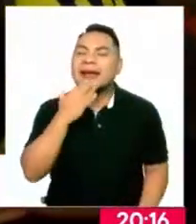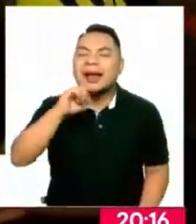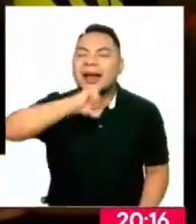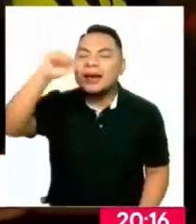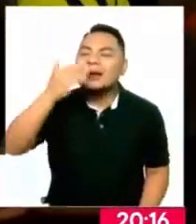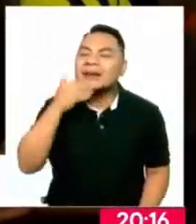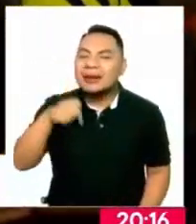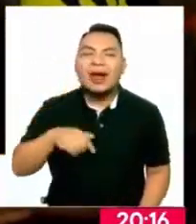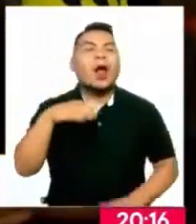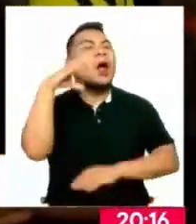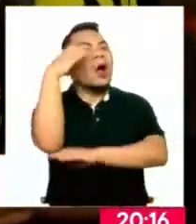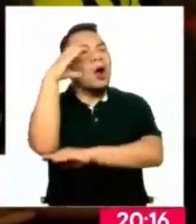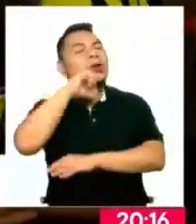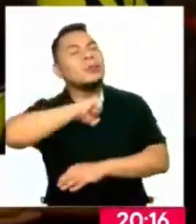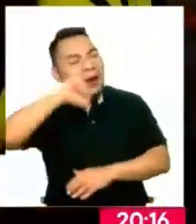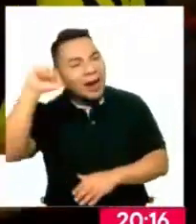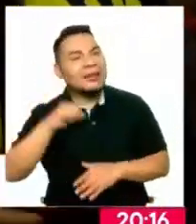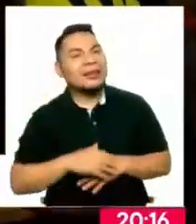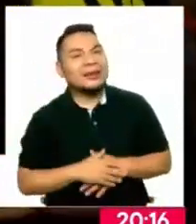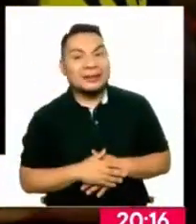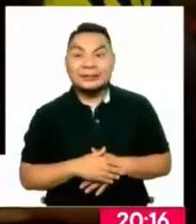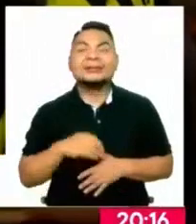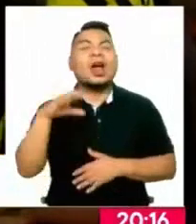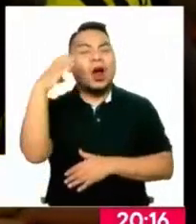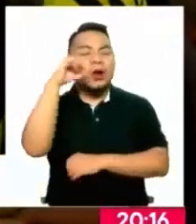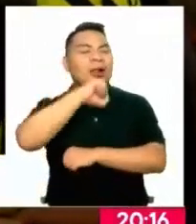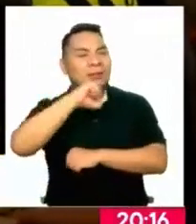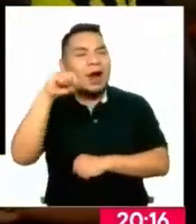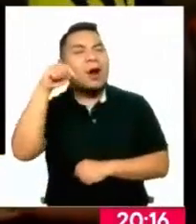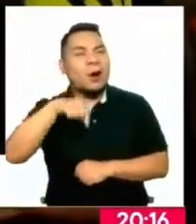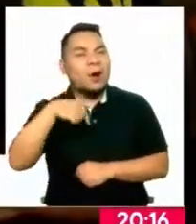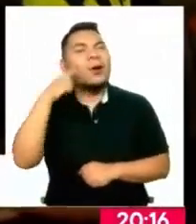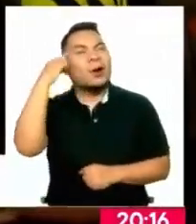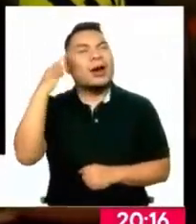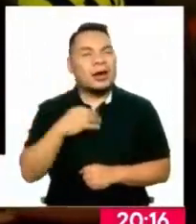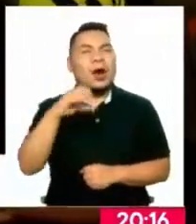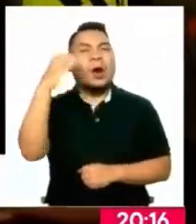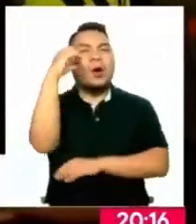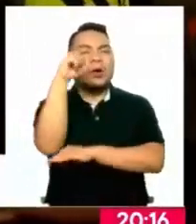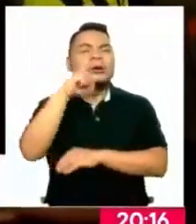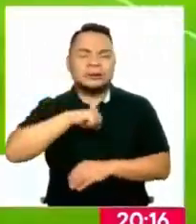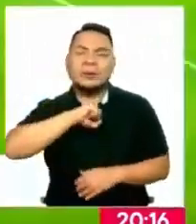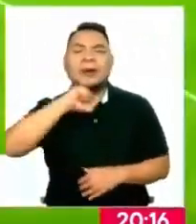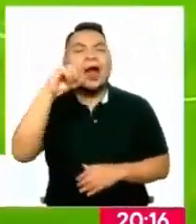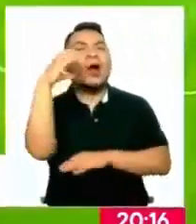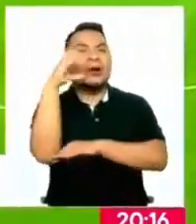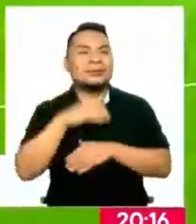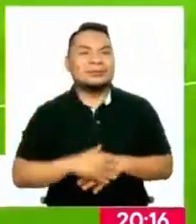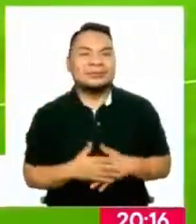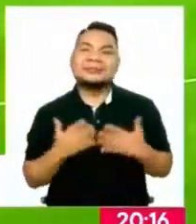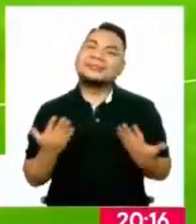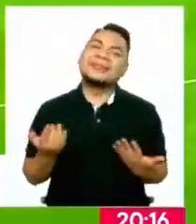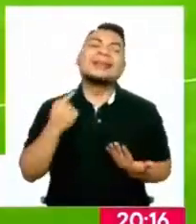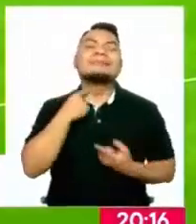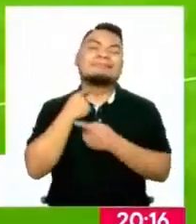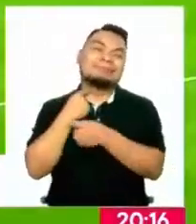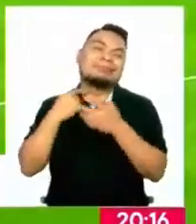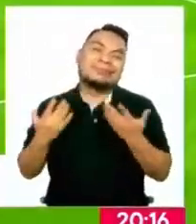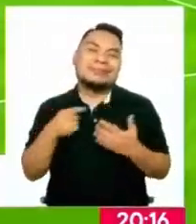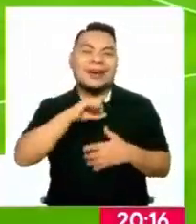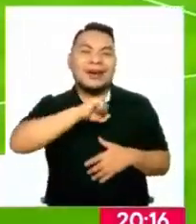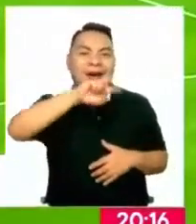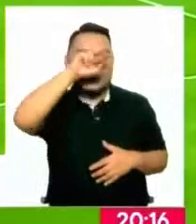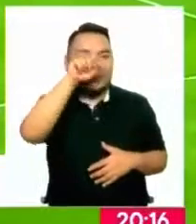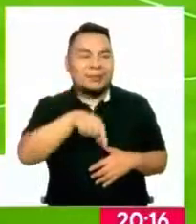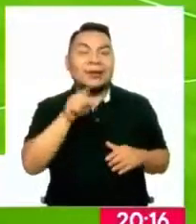día de hoy? Colombia. Colombia. Es así, vamos a ganar. Con este triunfo, Perú se coloca en el